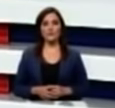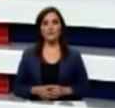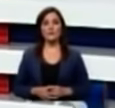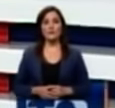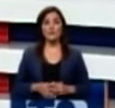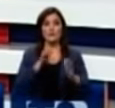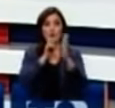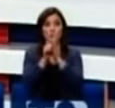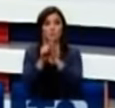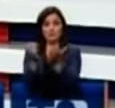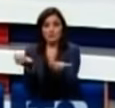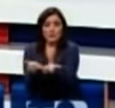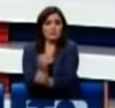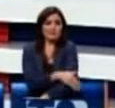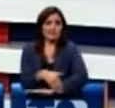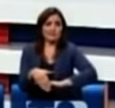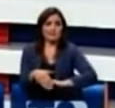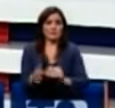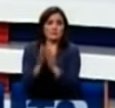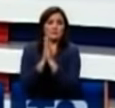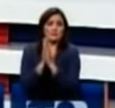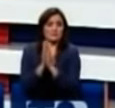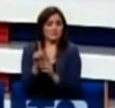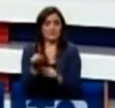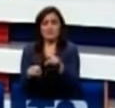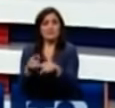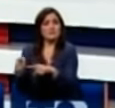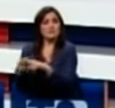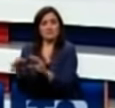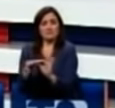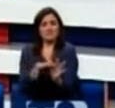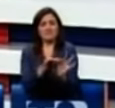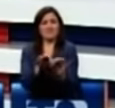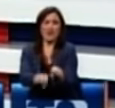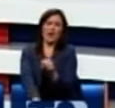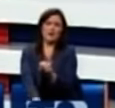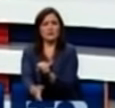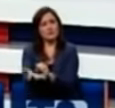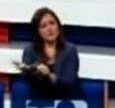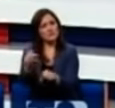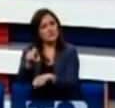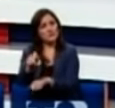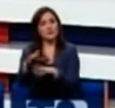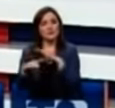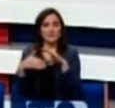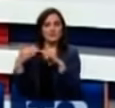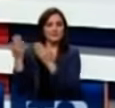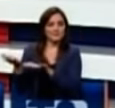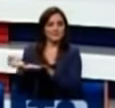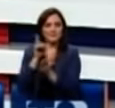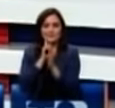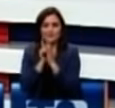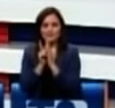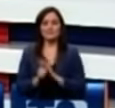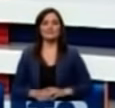Denuncias de basura en las calles y también solicitudes para la reparación de varias vías son parte de los mails que nos llegan a diario